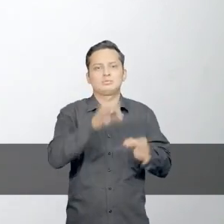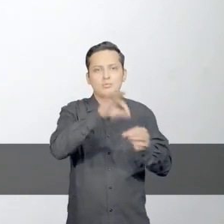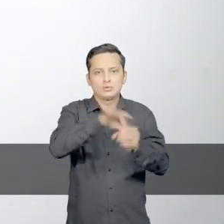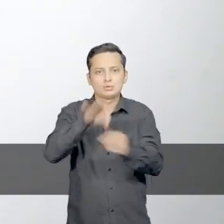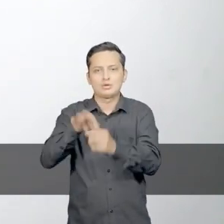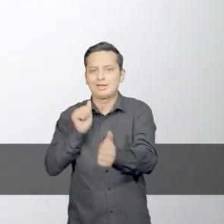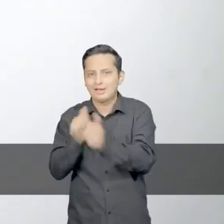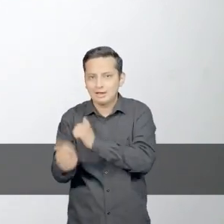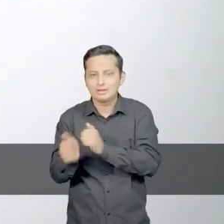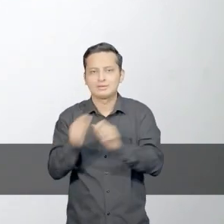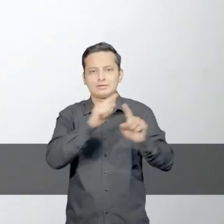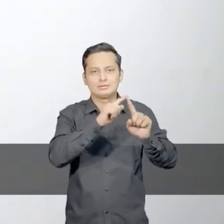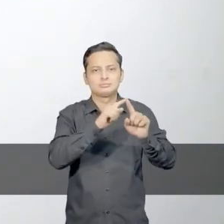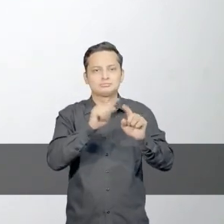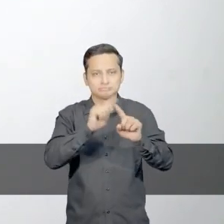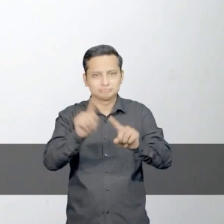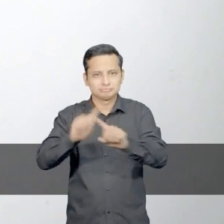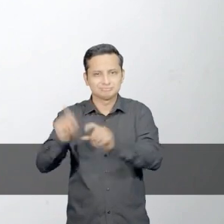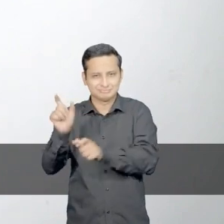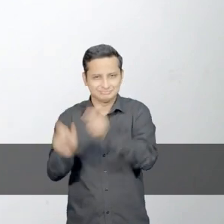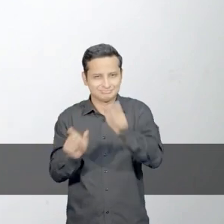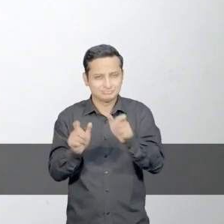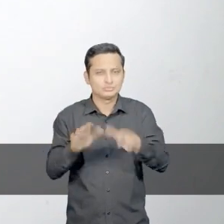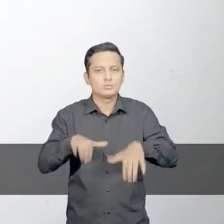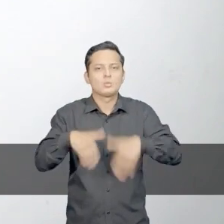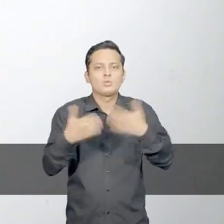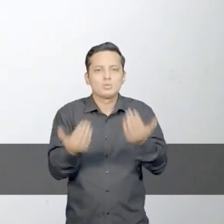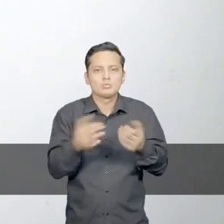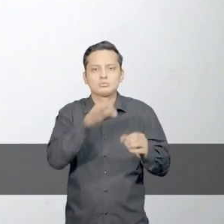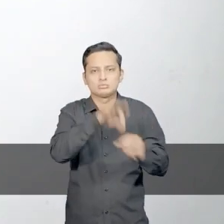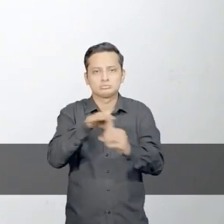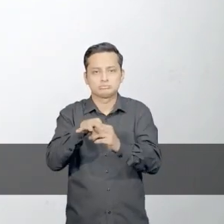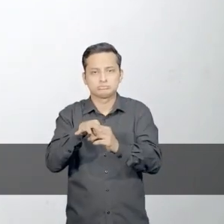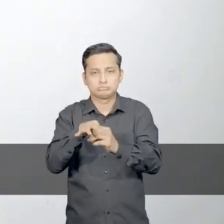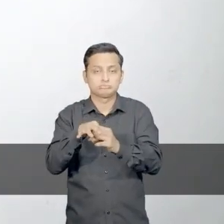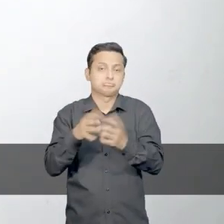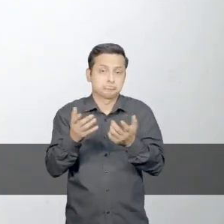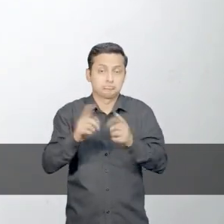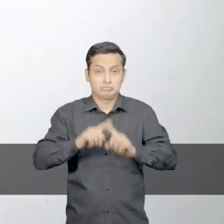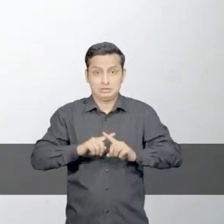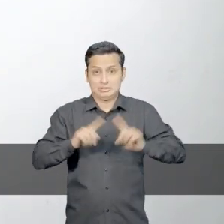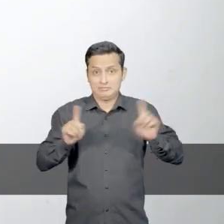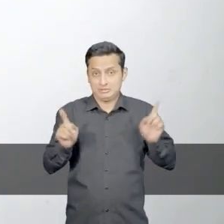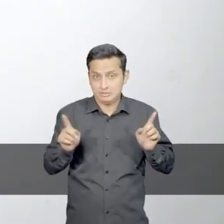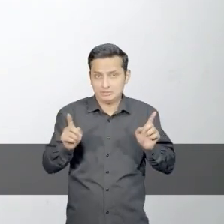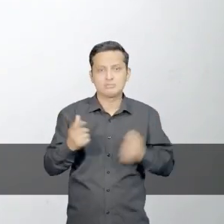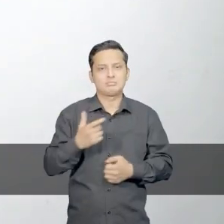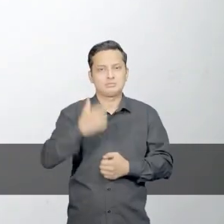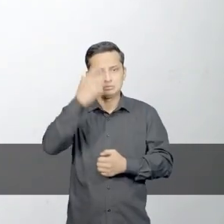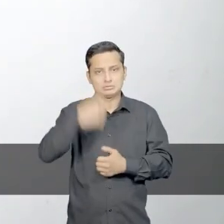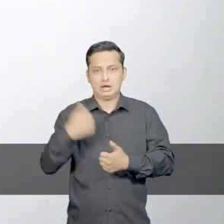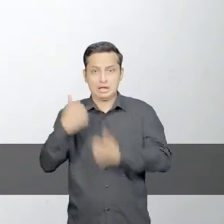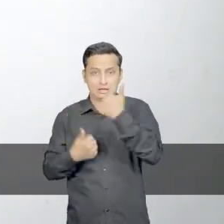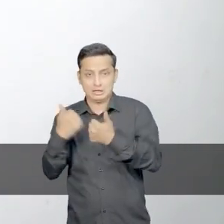opción consignados en las actas de escrutinio, sin distinguir que esos votos son